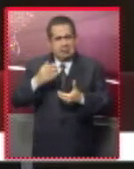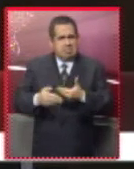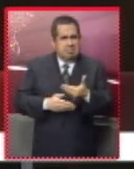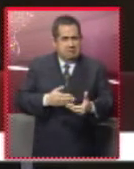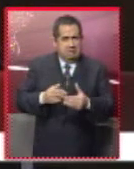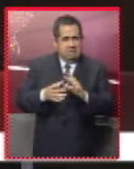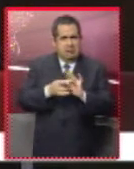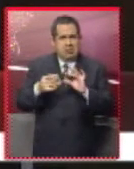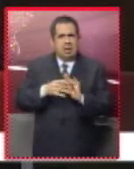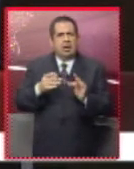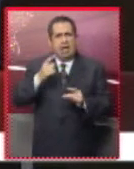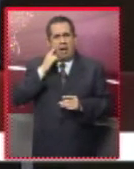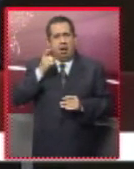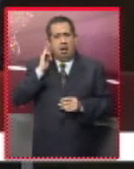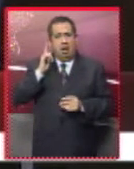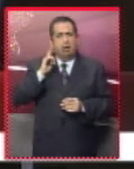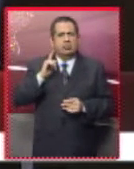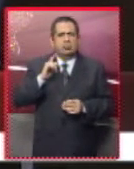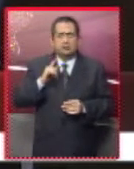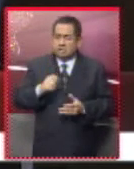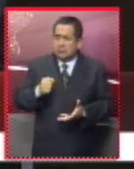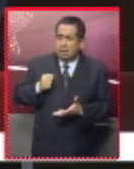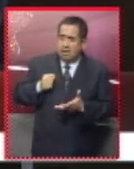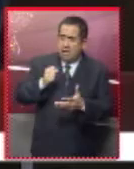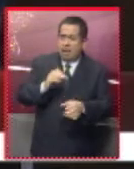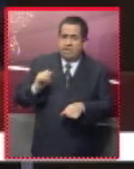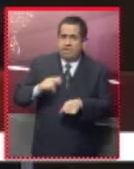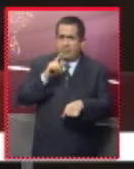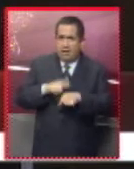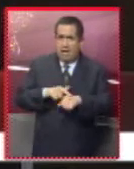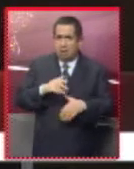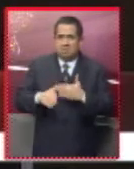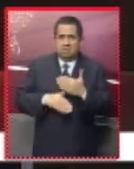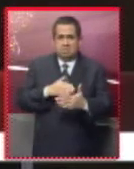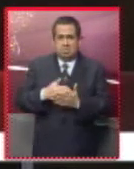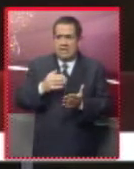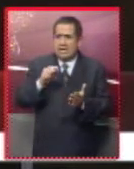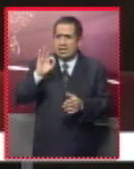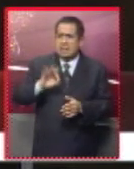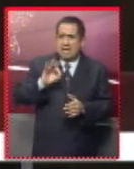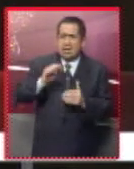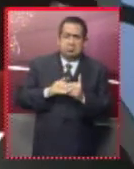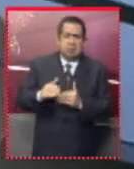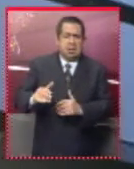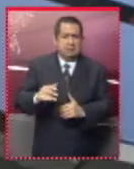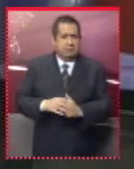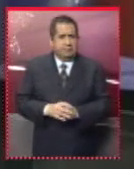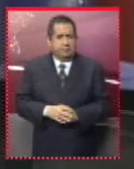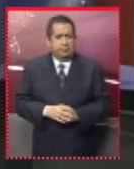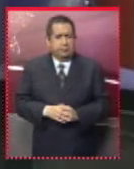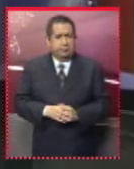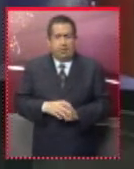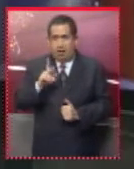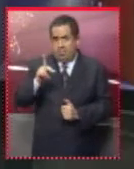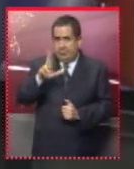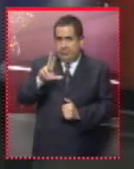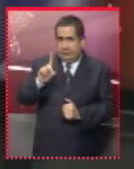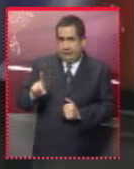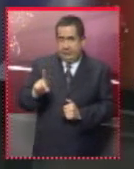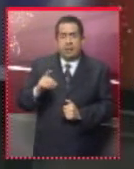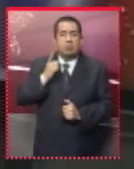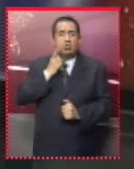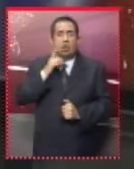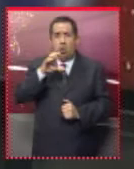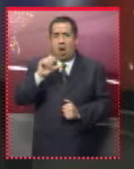entorno donde se espera que la Reserva Federal incremente sus tasas de interés. Por el PRD, el diputado